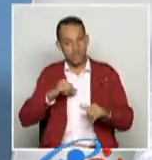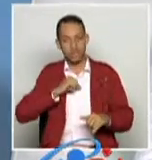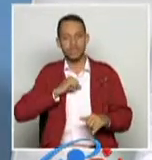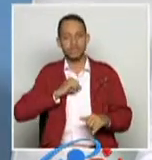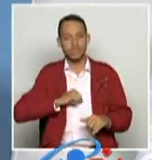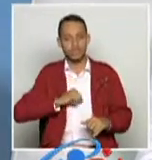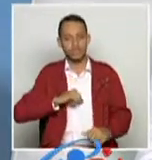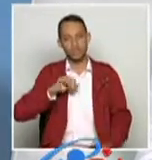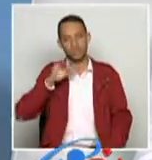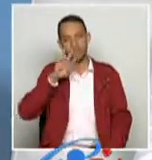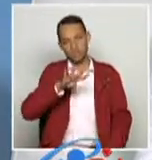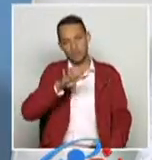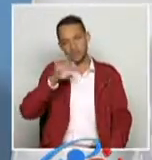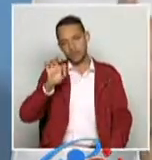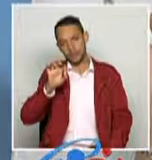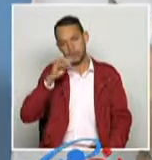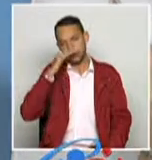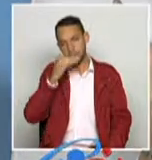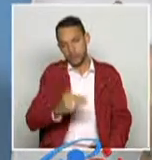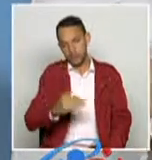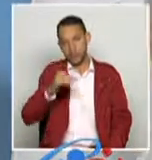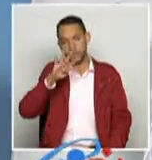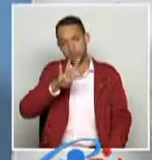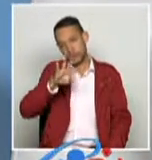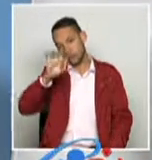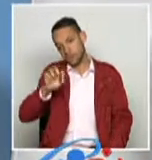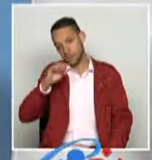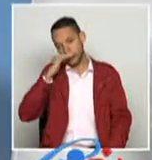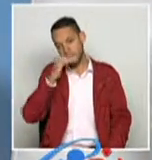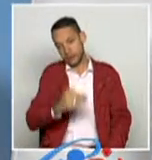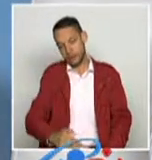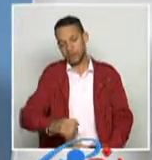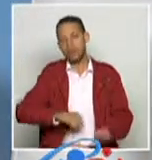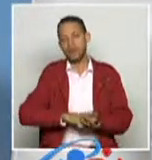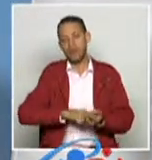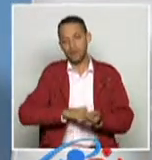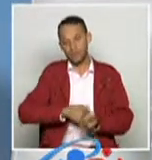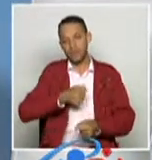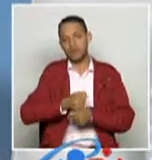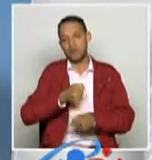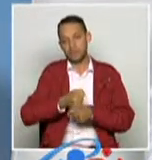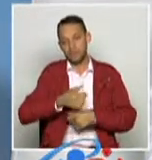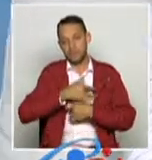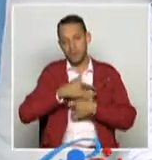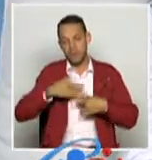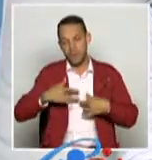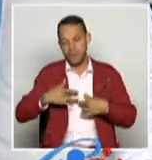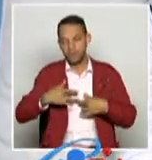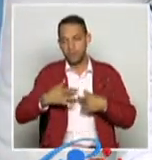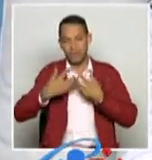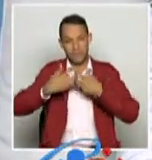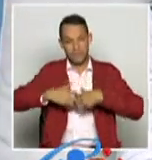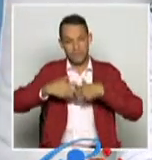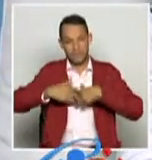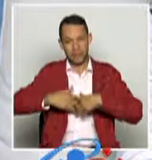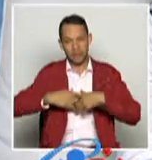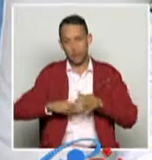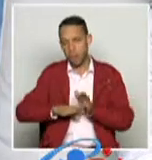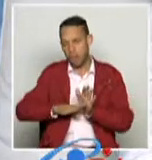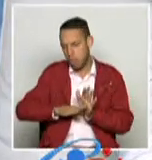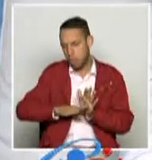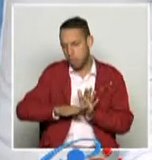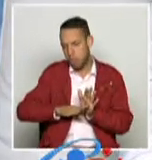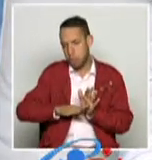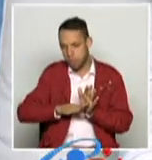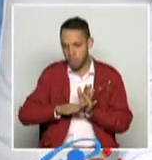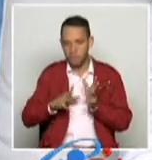de 48 niños, o sea que el sistema de salud está haciendo la tarea, pero a veces se queda en la mitad del camino y precisamente esa es la invitación